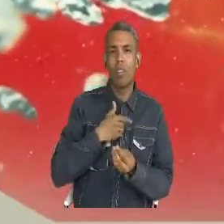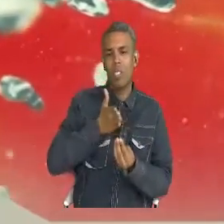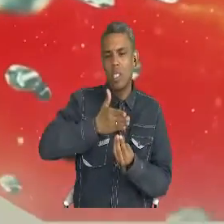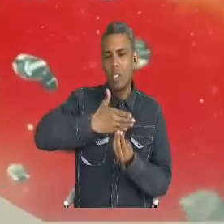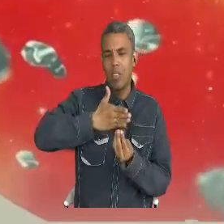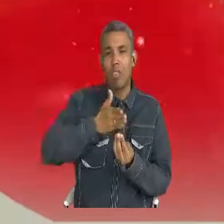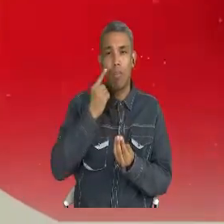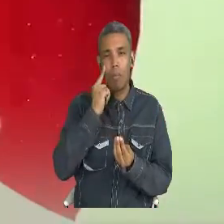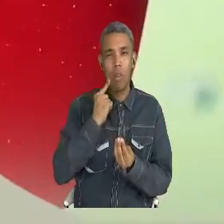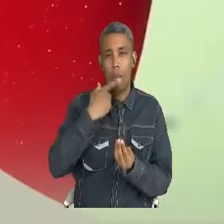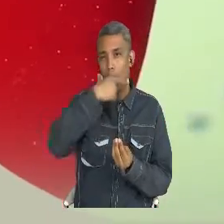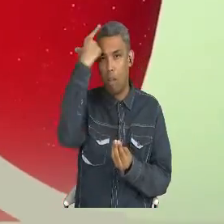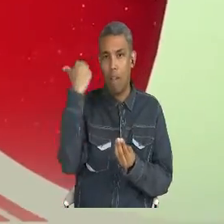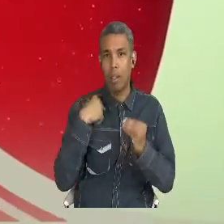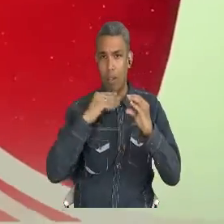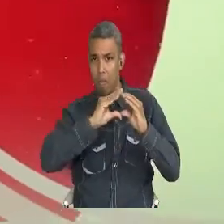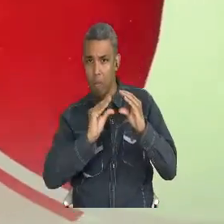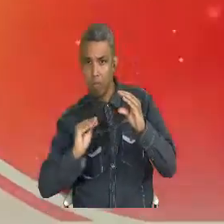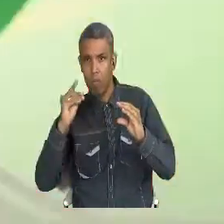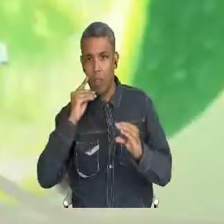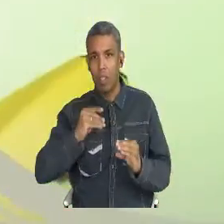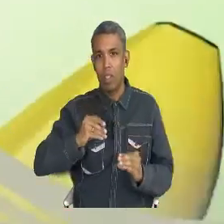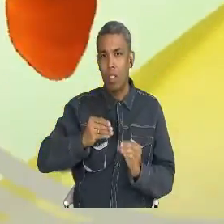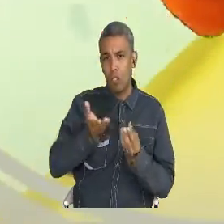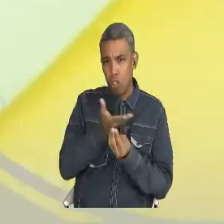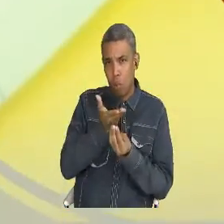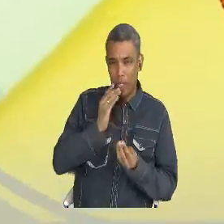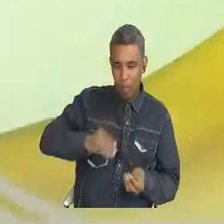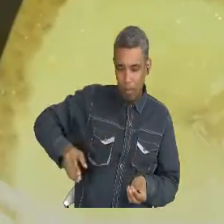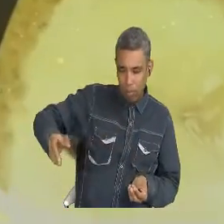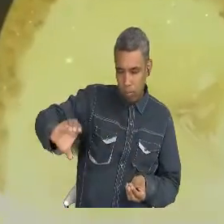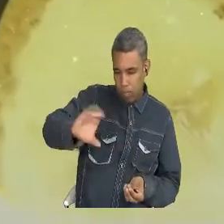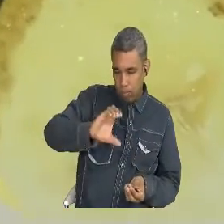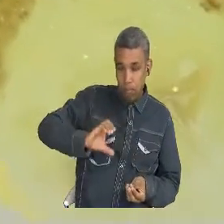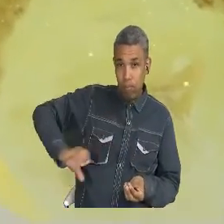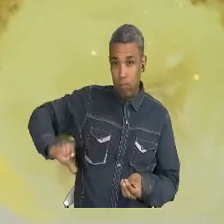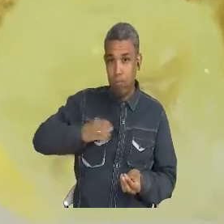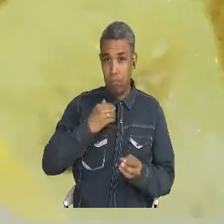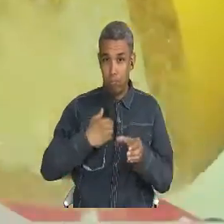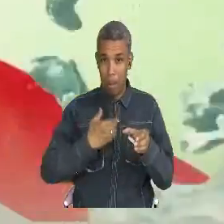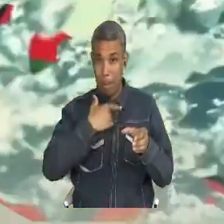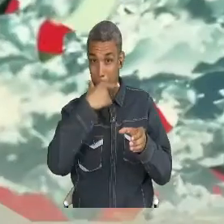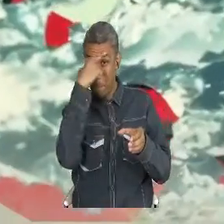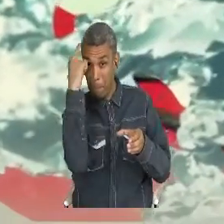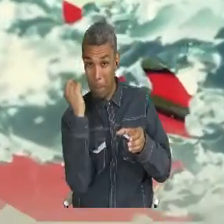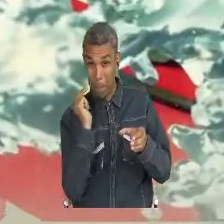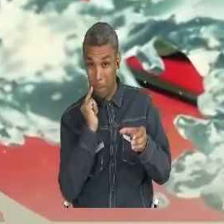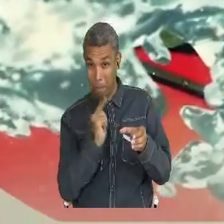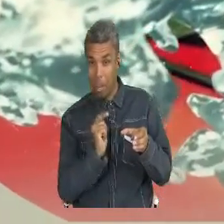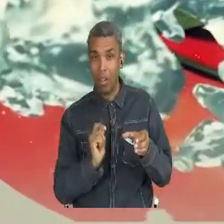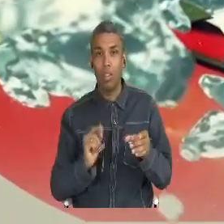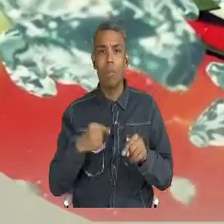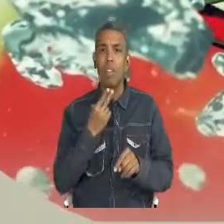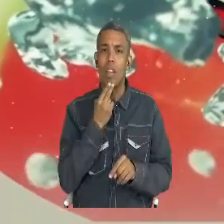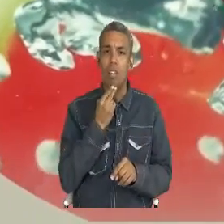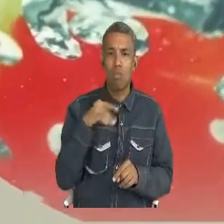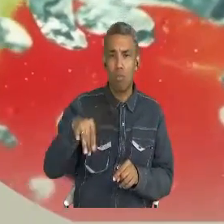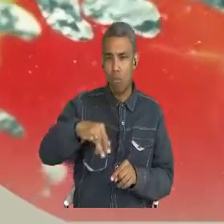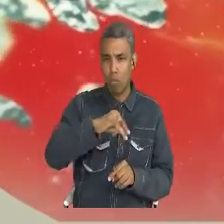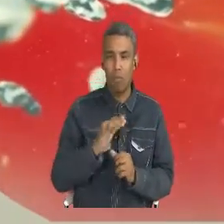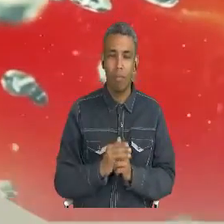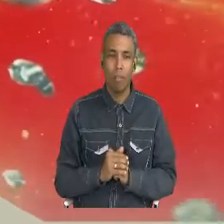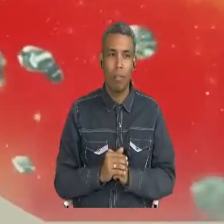un pimentón, salsa de tomate, vinagre balsámico, azúcar al gusto. Para el cóctel, 100 gramos